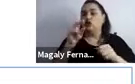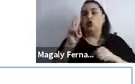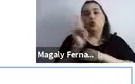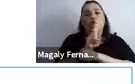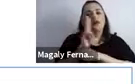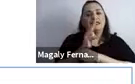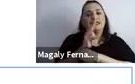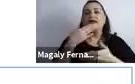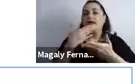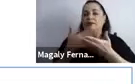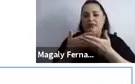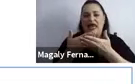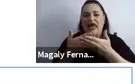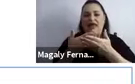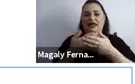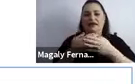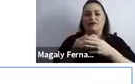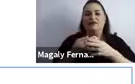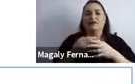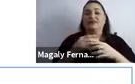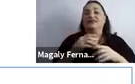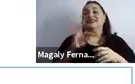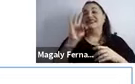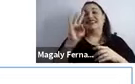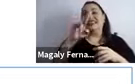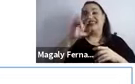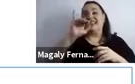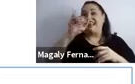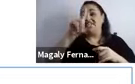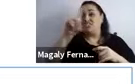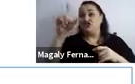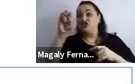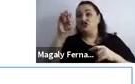el latín, lo llaman trillón, pero este es el